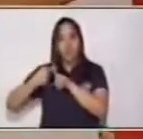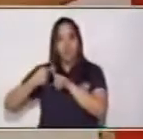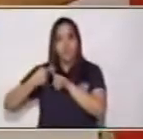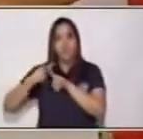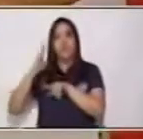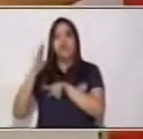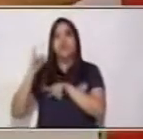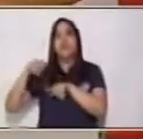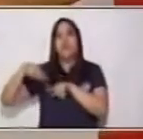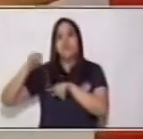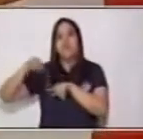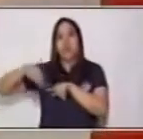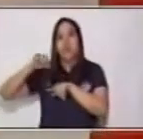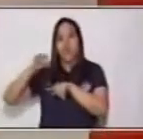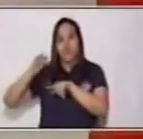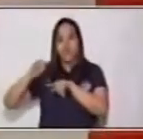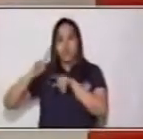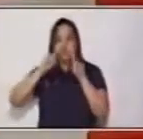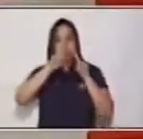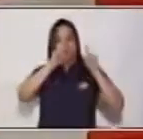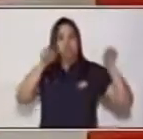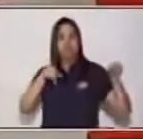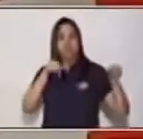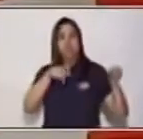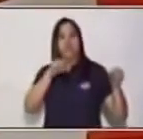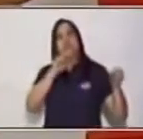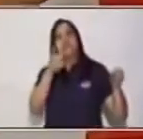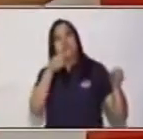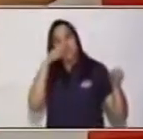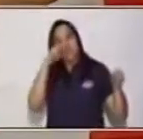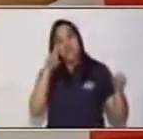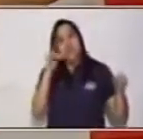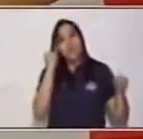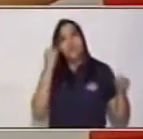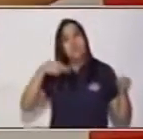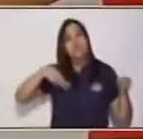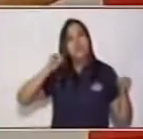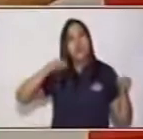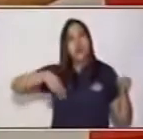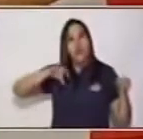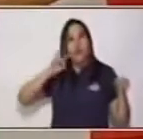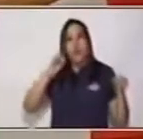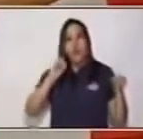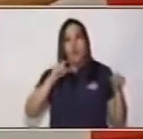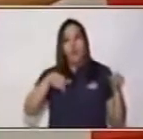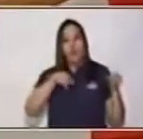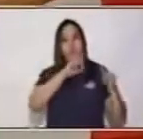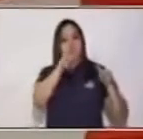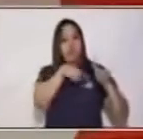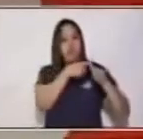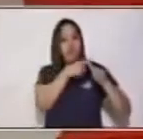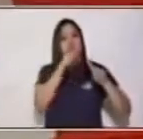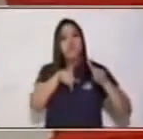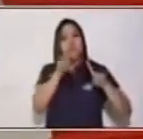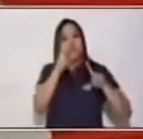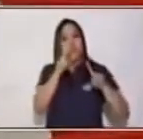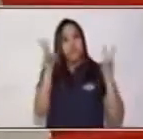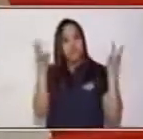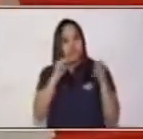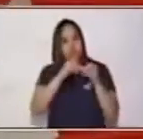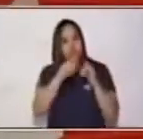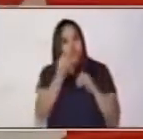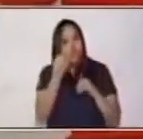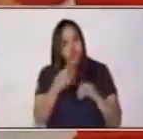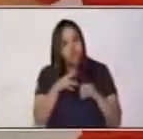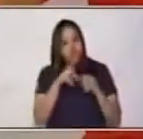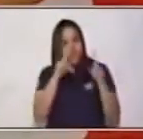trinomio, el primer término al cuadrado, la multiplicación de los dos términos, el